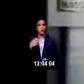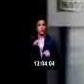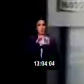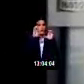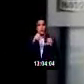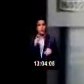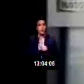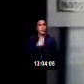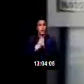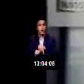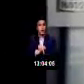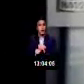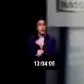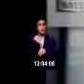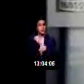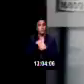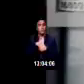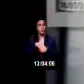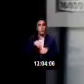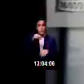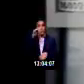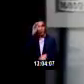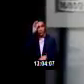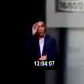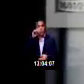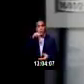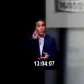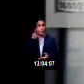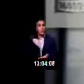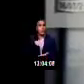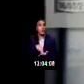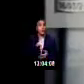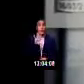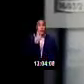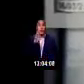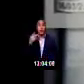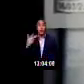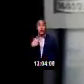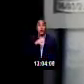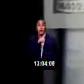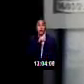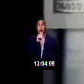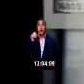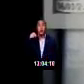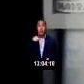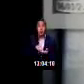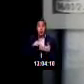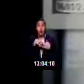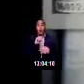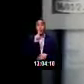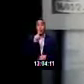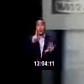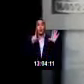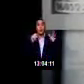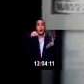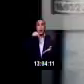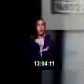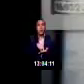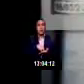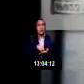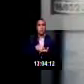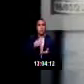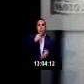consorcio Pedernales Manabí, según el expediente fiscal. 4 cheques por $100,000 y uno por $60,000. El detalle del talonario